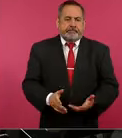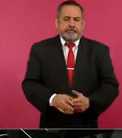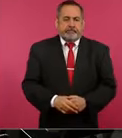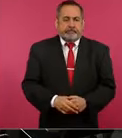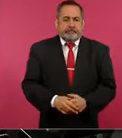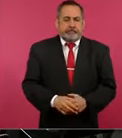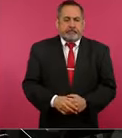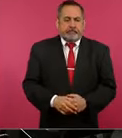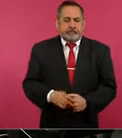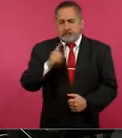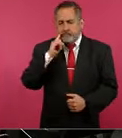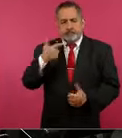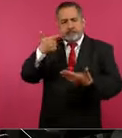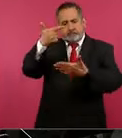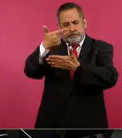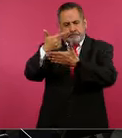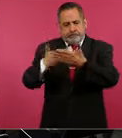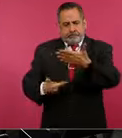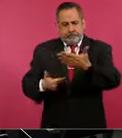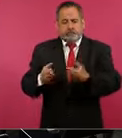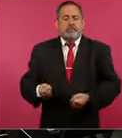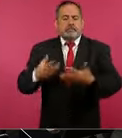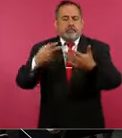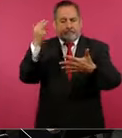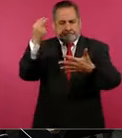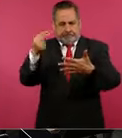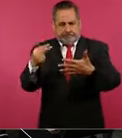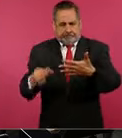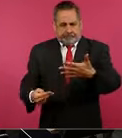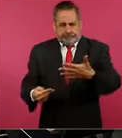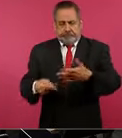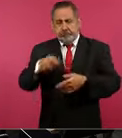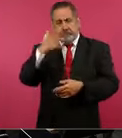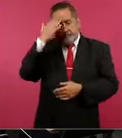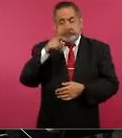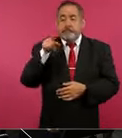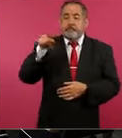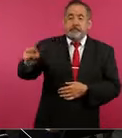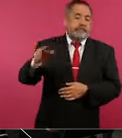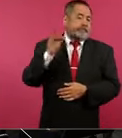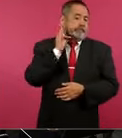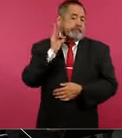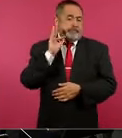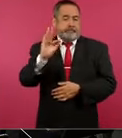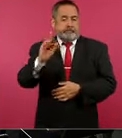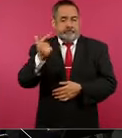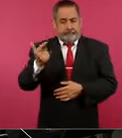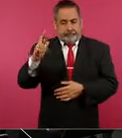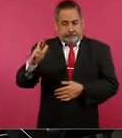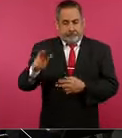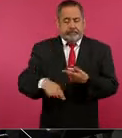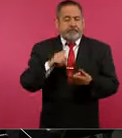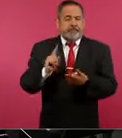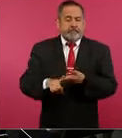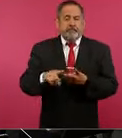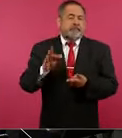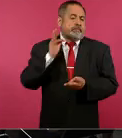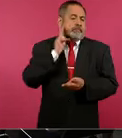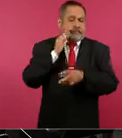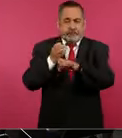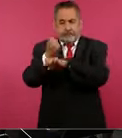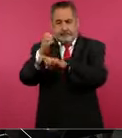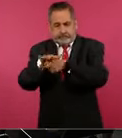Adelante está la lista completa, pero sabemos que la Fiscalía General de la República y las fiscalías locales